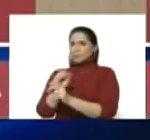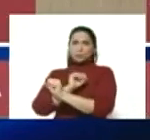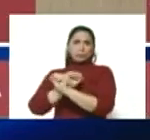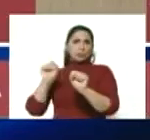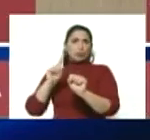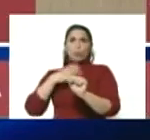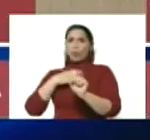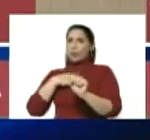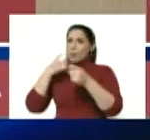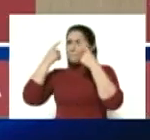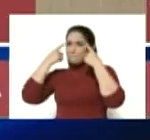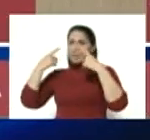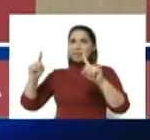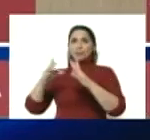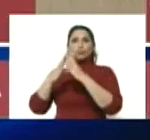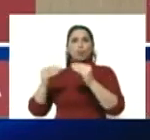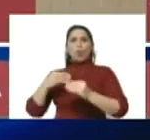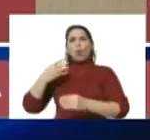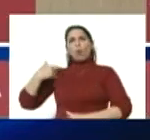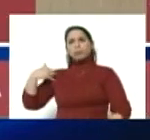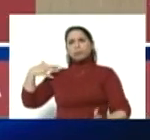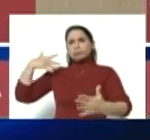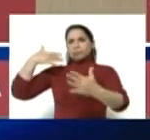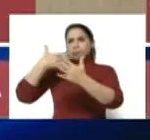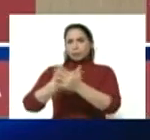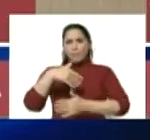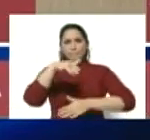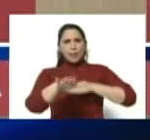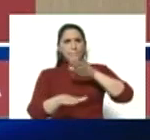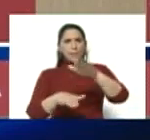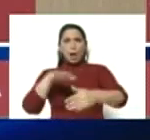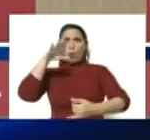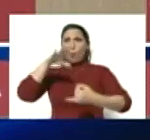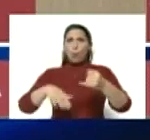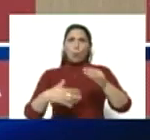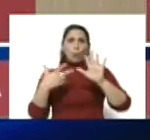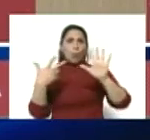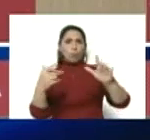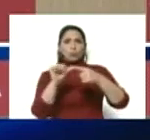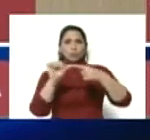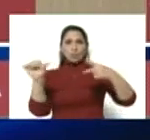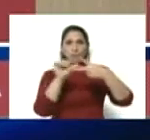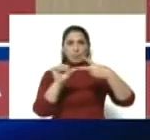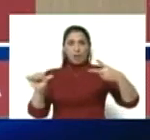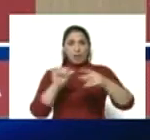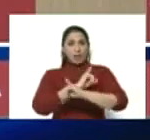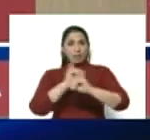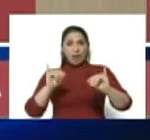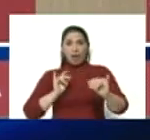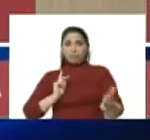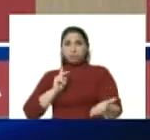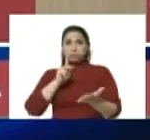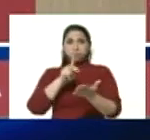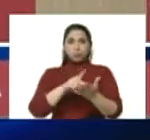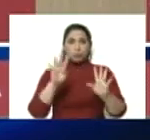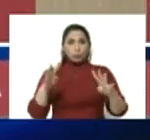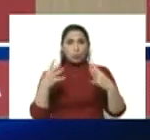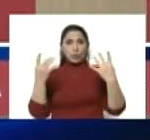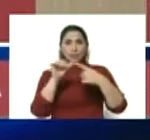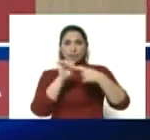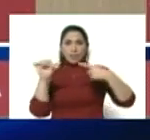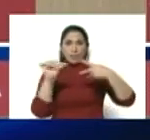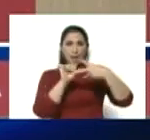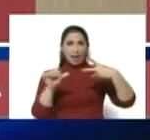podemos perder todo lo que hemos avanzado las últimas 8 semanas. Ya entramos en la semana novena. Bueno,